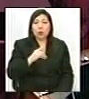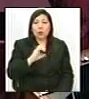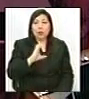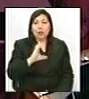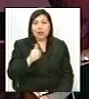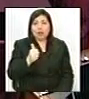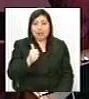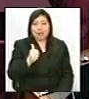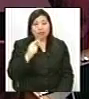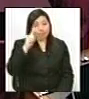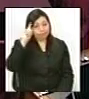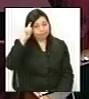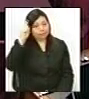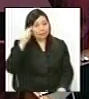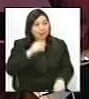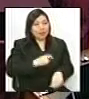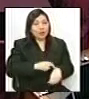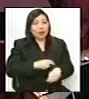de la mañana.